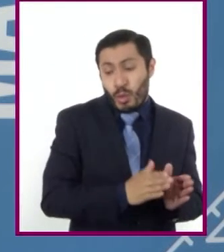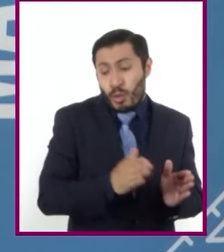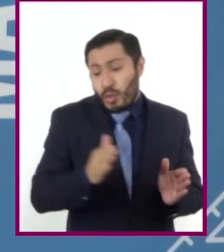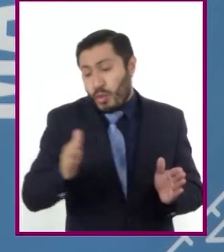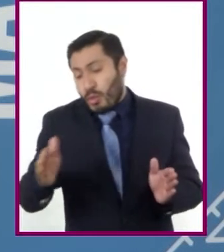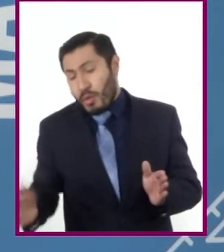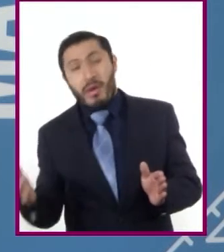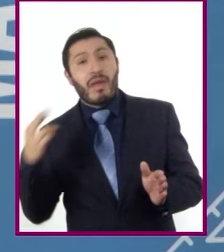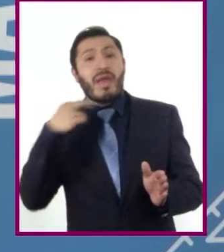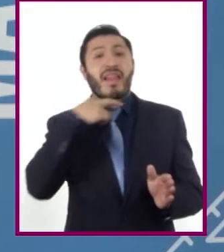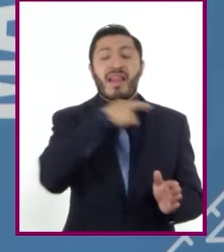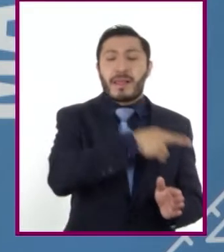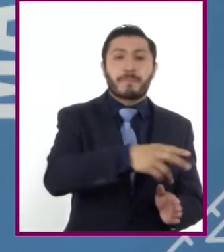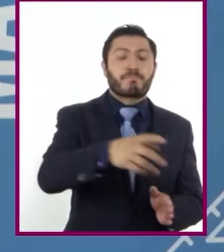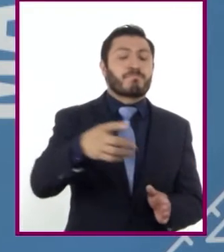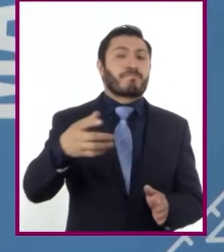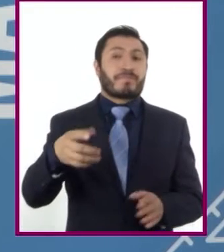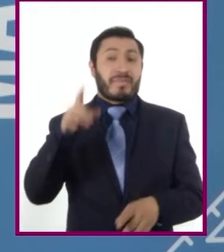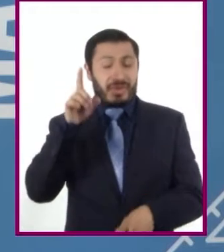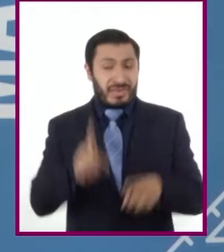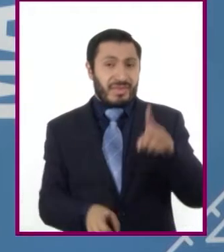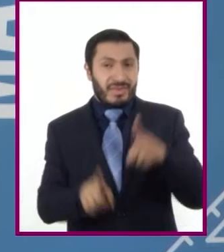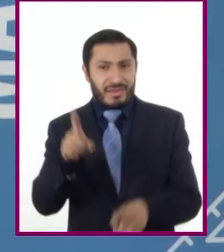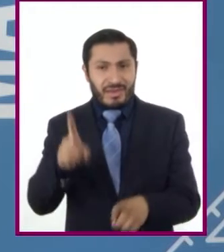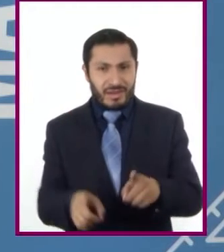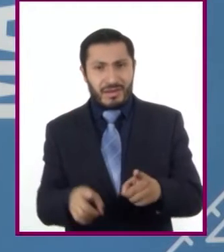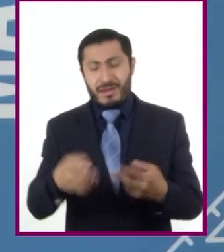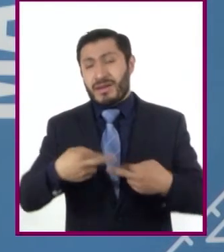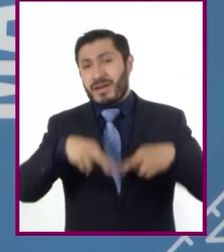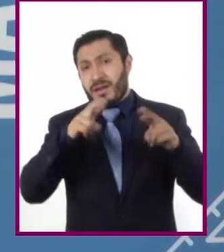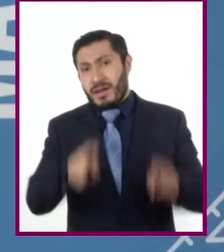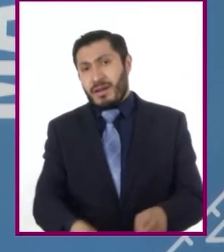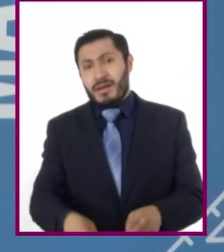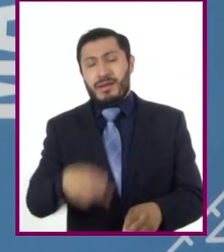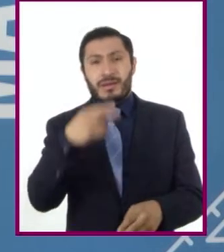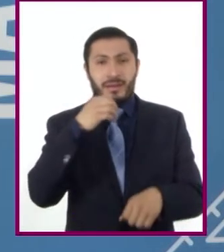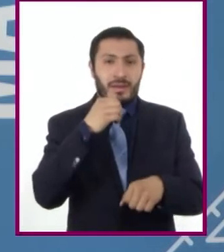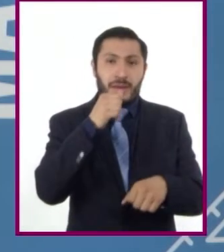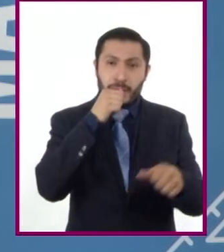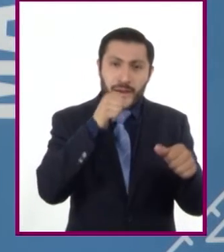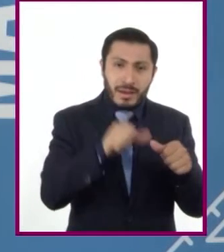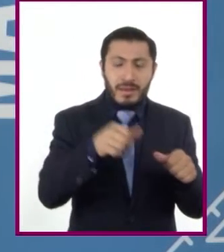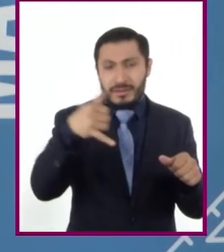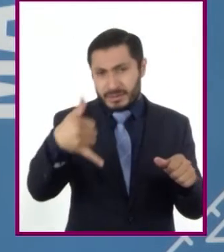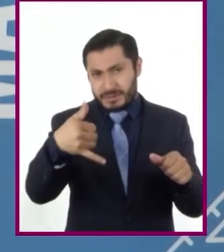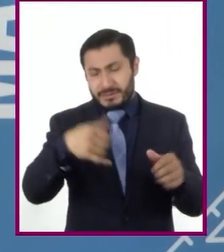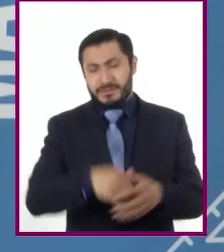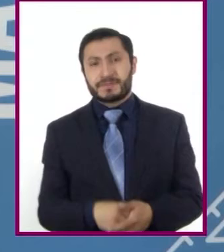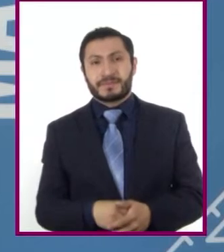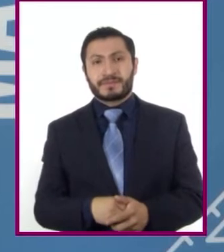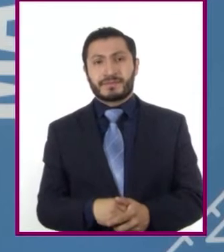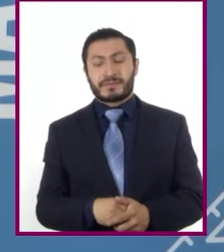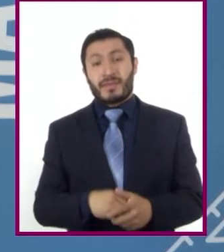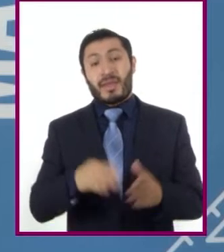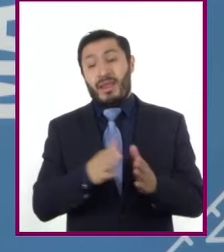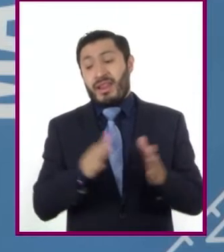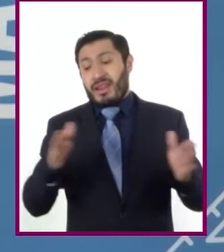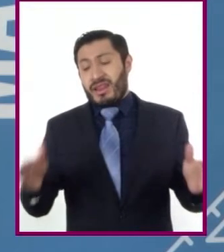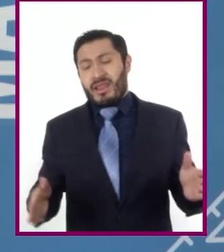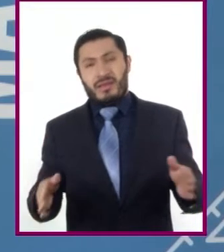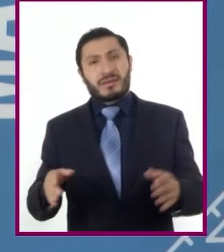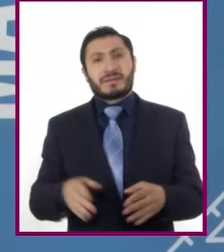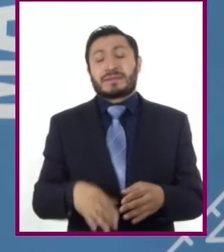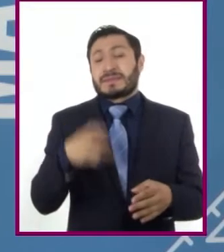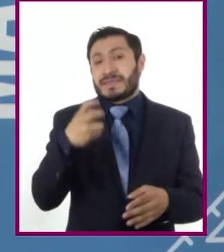la rapidez representa la variable dependiente, representada con la literal Y. La distancia es un dato que no